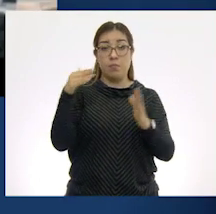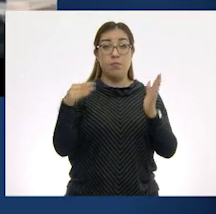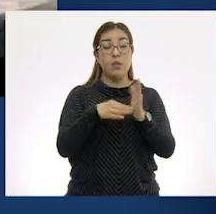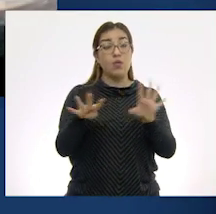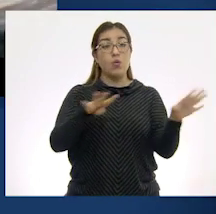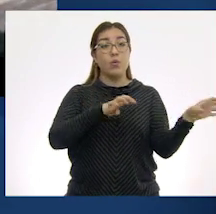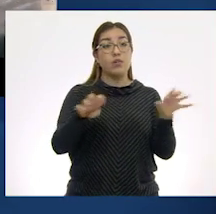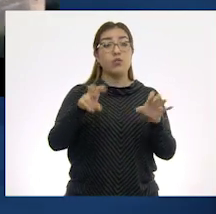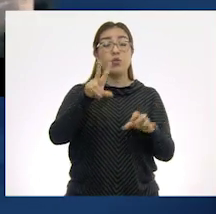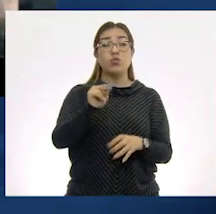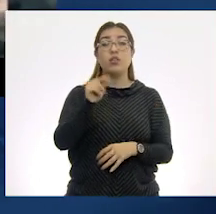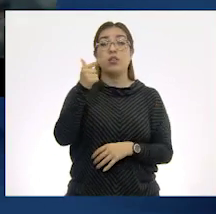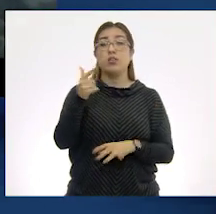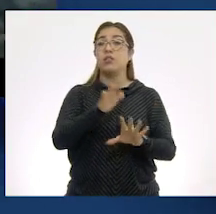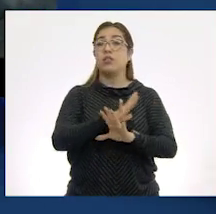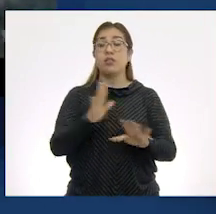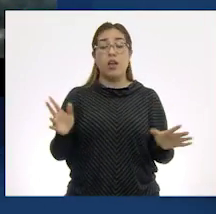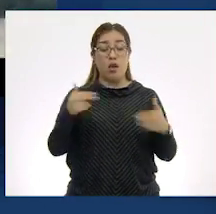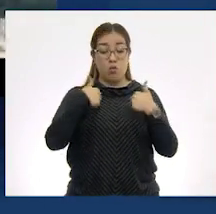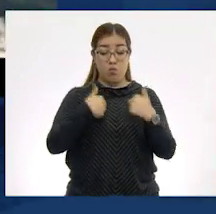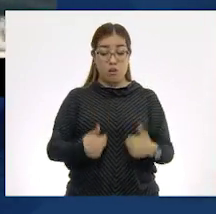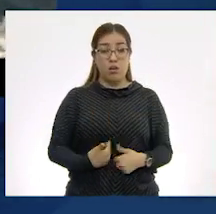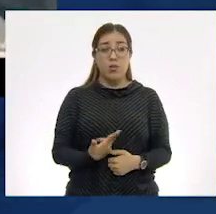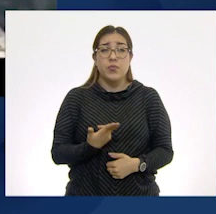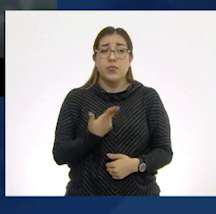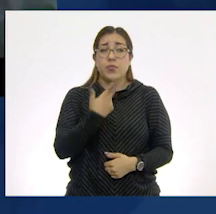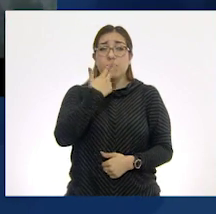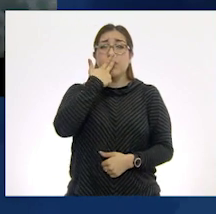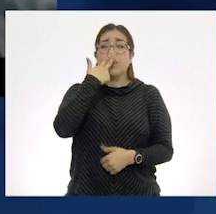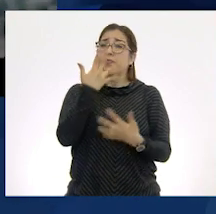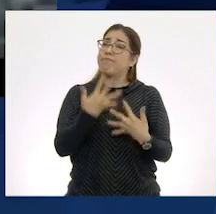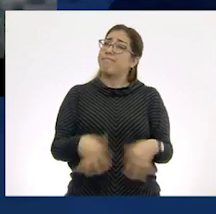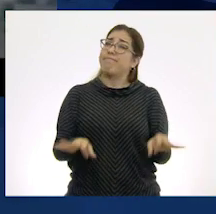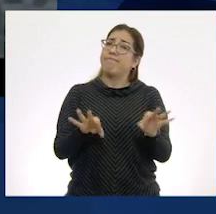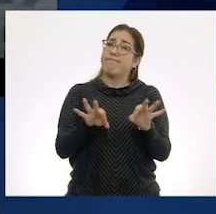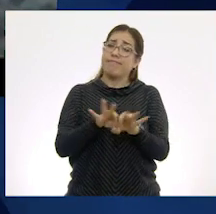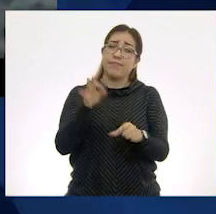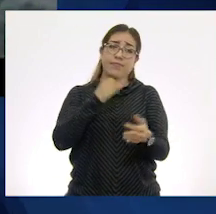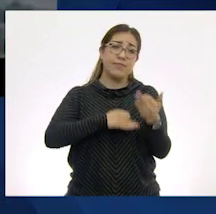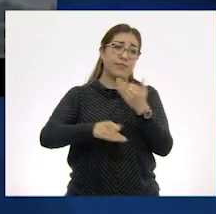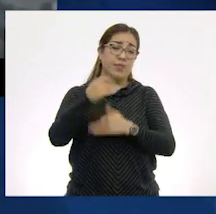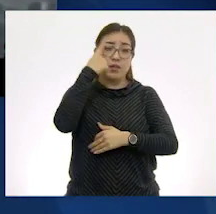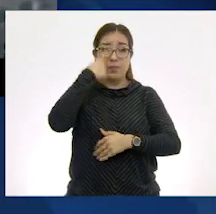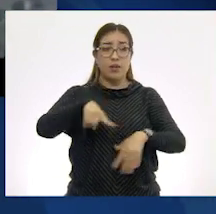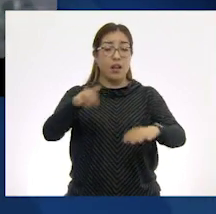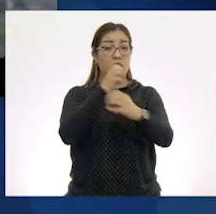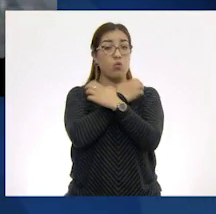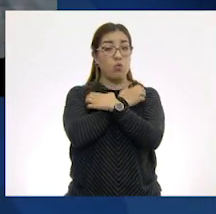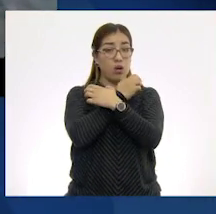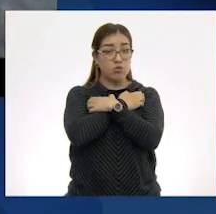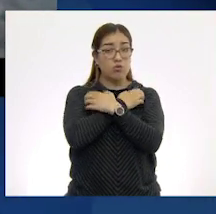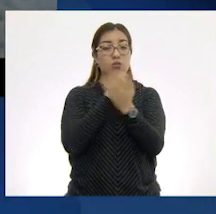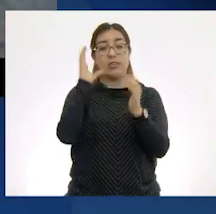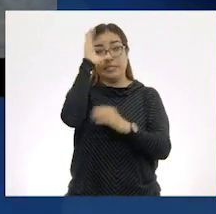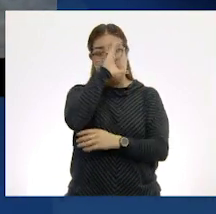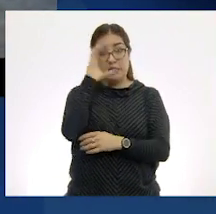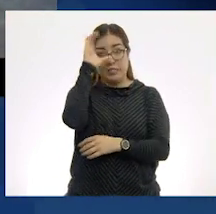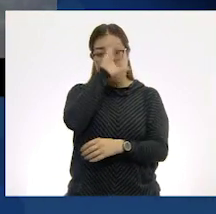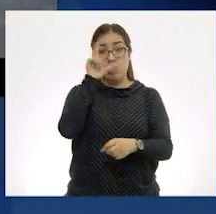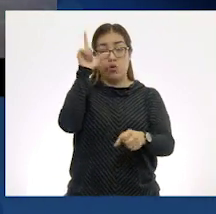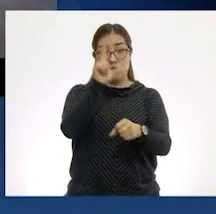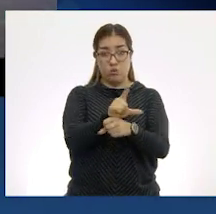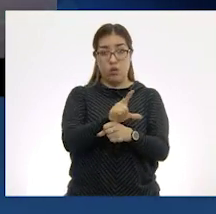1987 fue designada Patrimonio de la Humanidad por la Organización de las Naciones Unidas para la Educación, la Ciencia y la Cultura, la